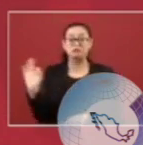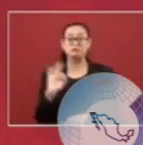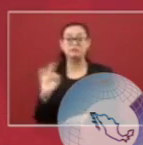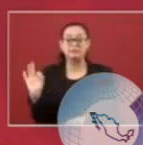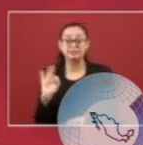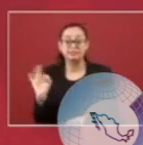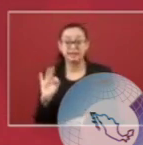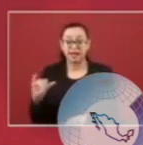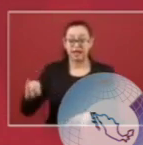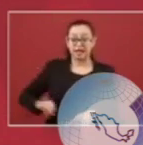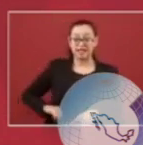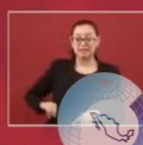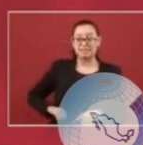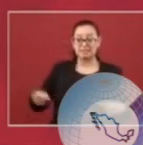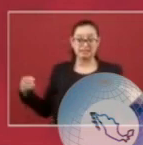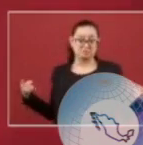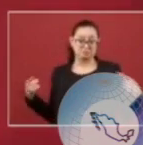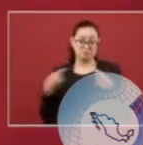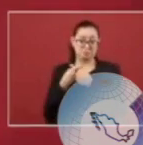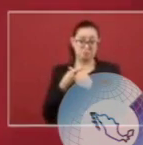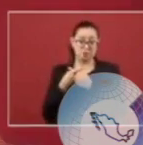el conflicto de intereses